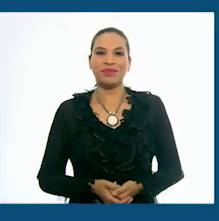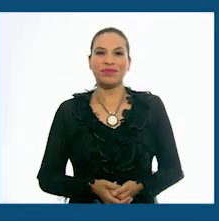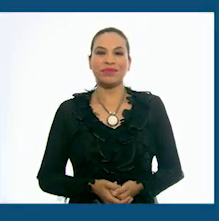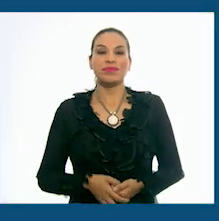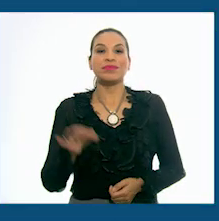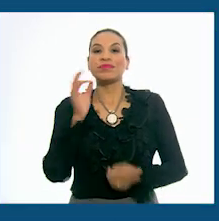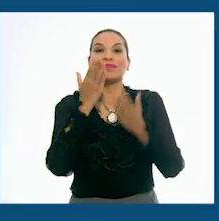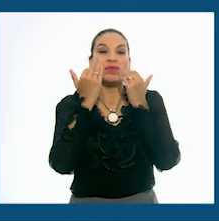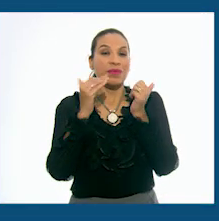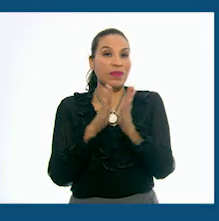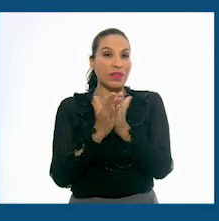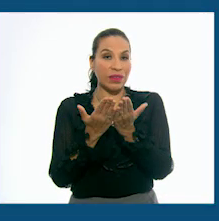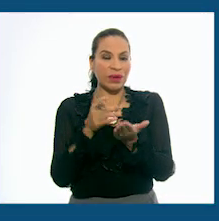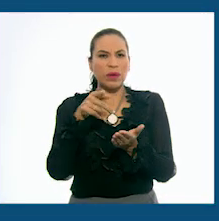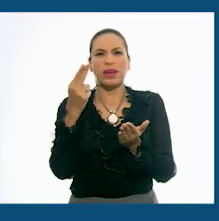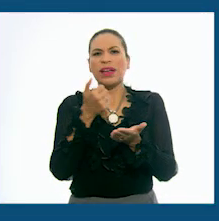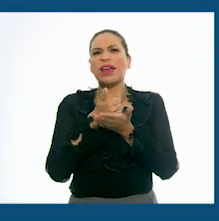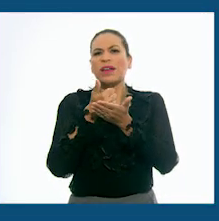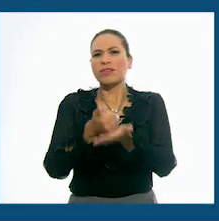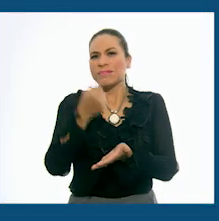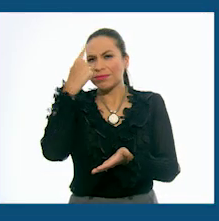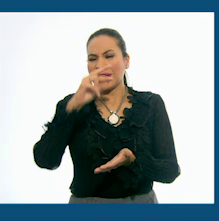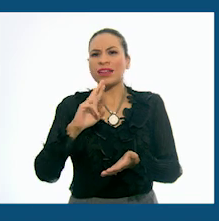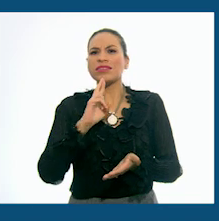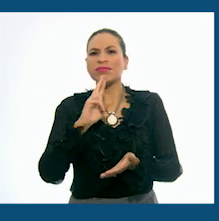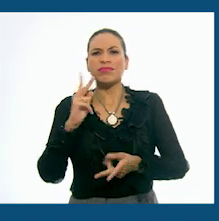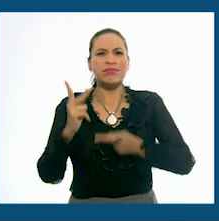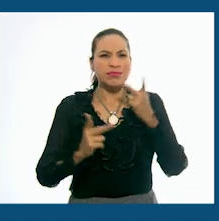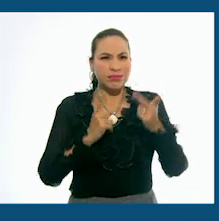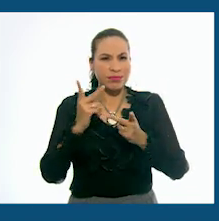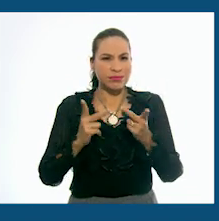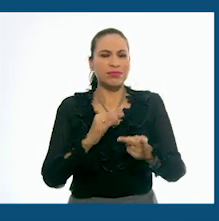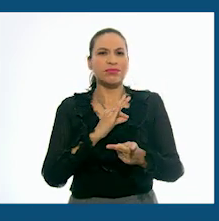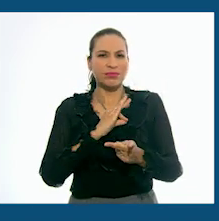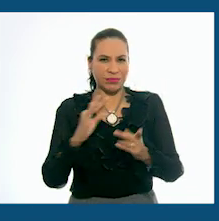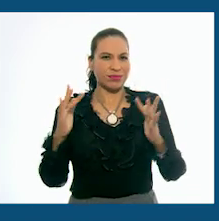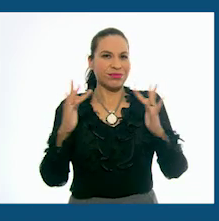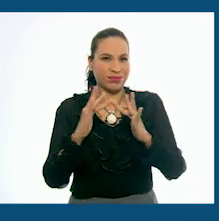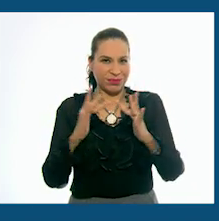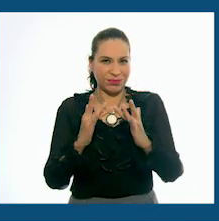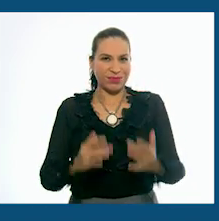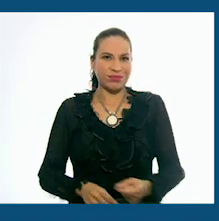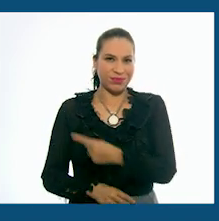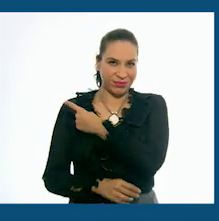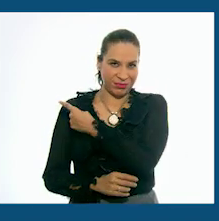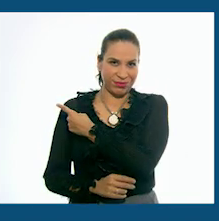Si no tienes el libro de texto o necesitas ayuda para responder las preguntas, contáctanos.